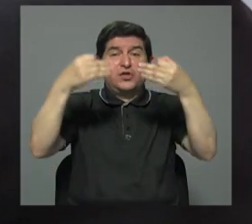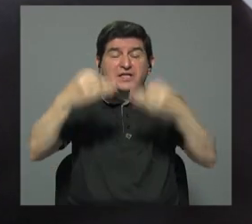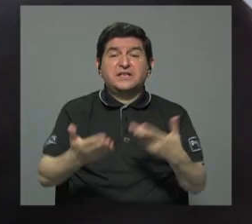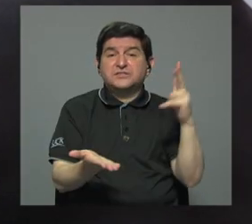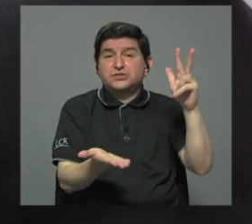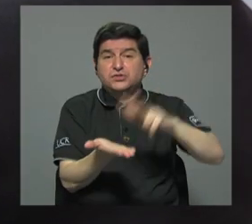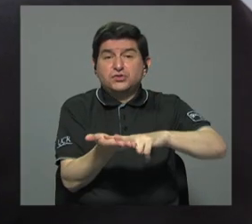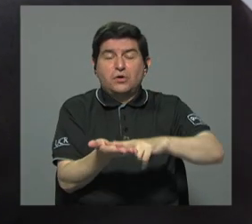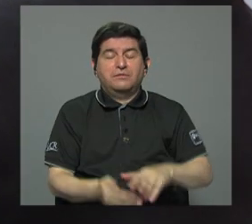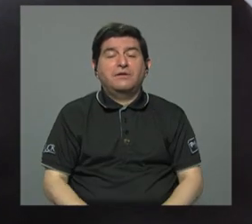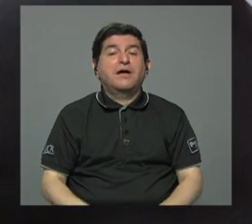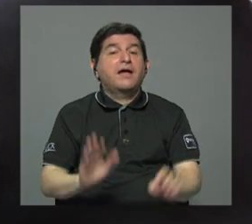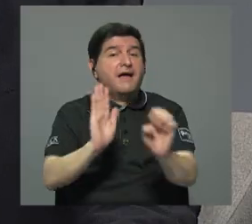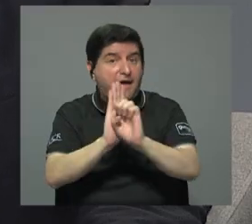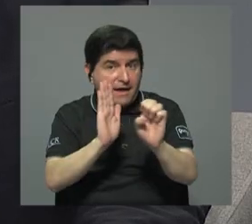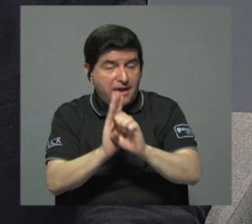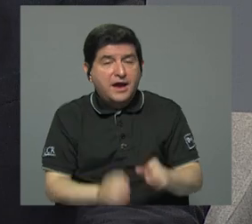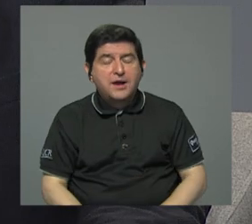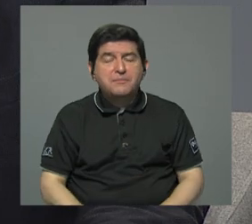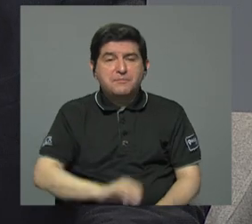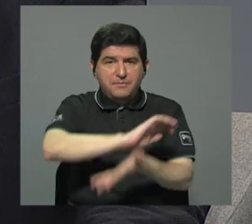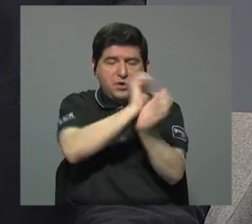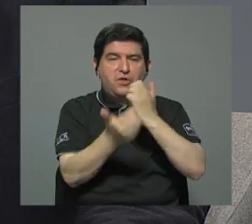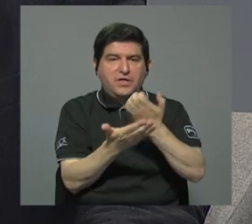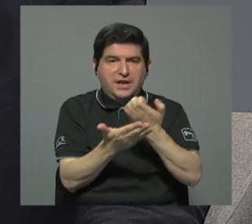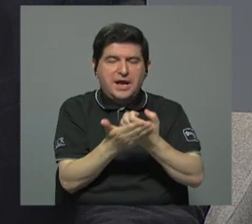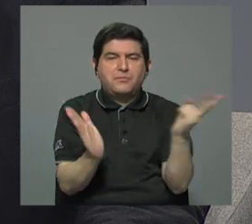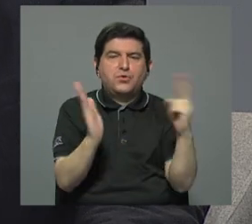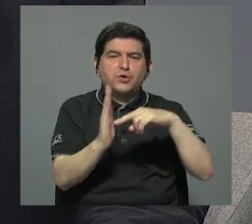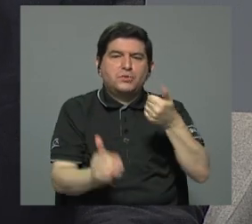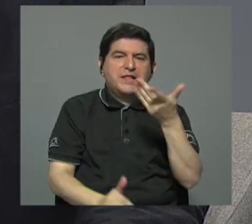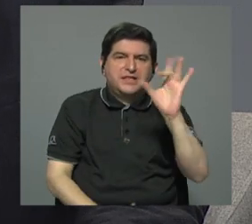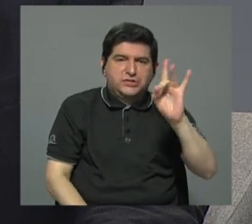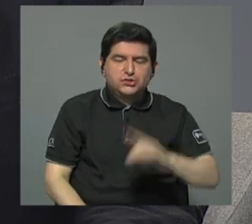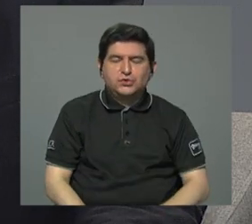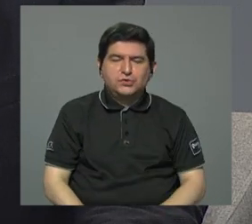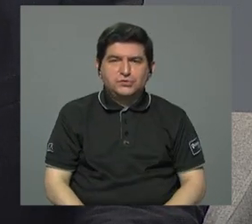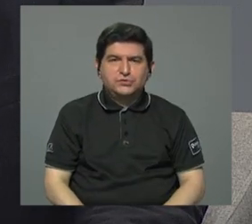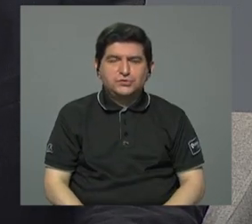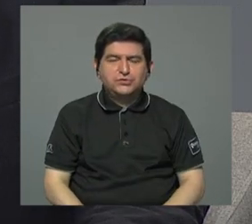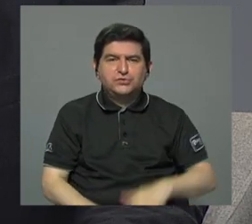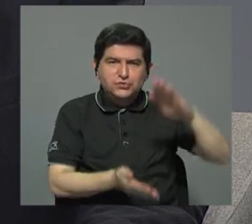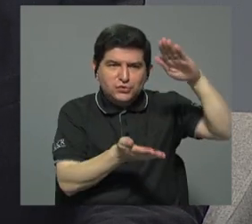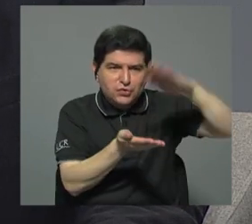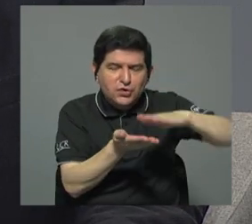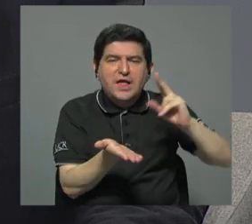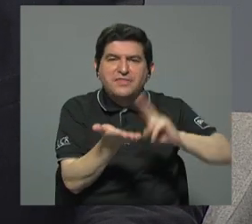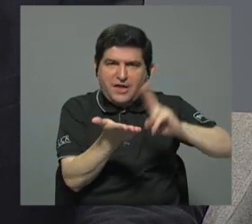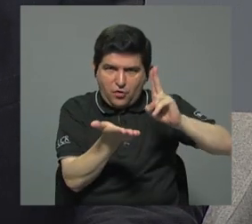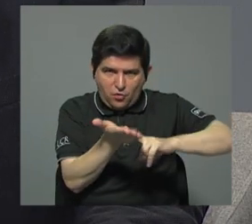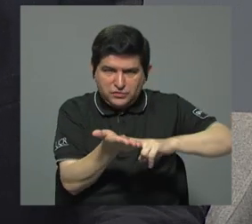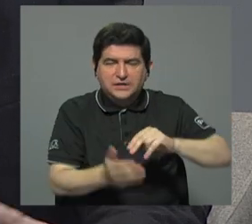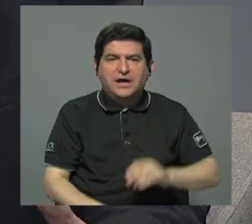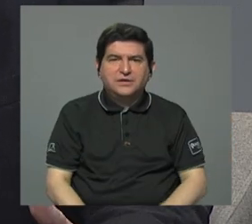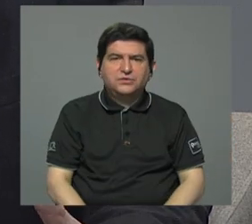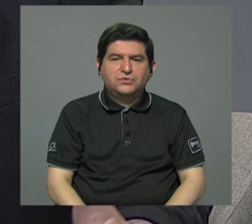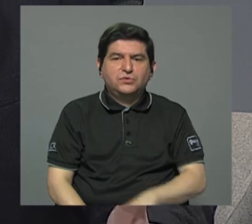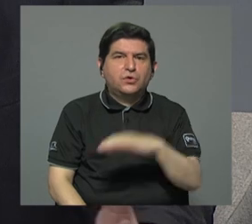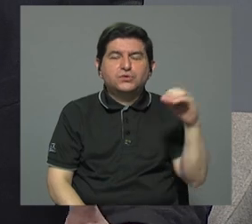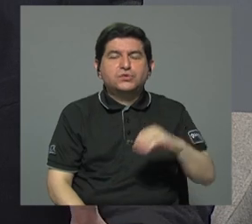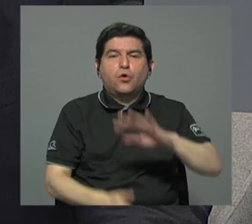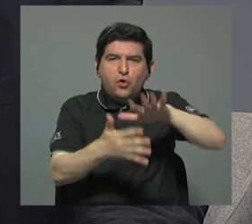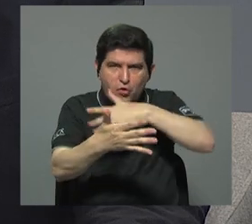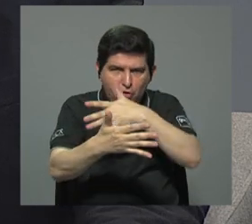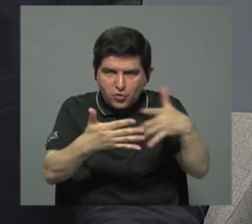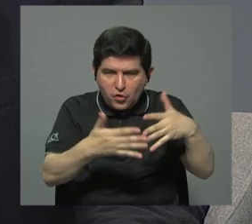aprobado, ¿verdad? Ese fue el ejemplo de la reforma fiscal del 2018, fue el ejemplo de la rebaja de contratos y de rebaja de jornadas